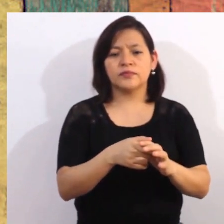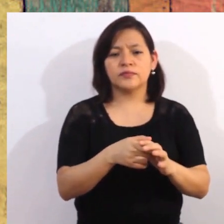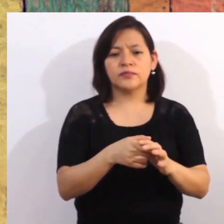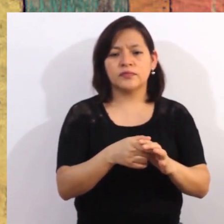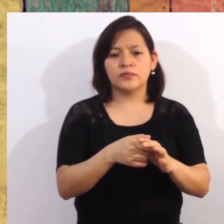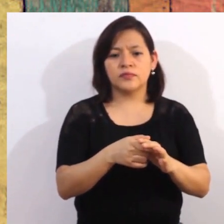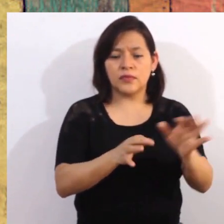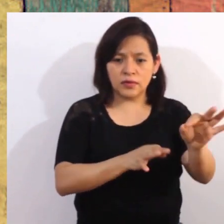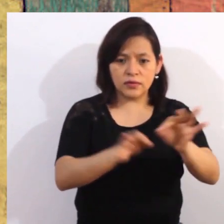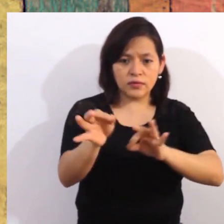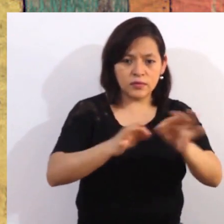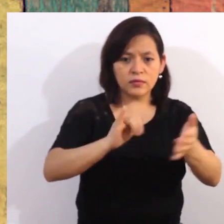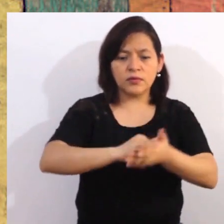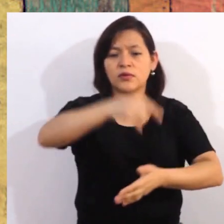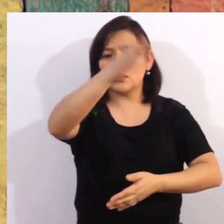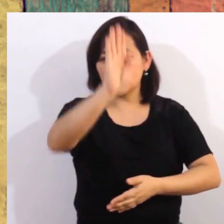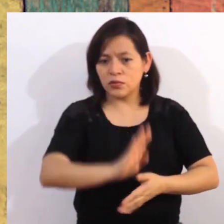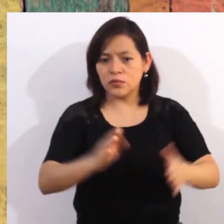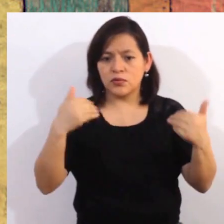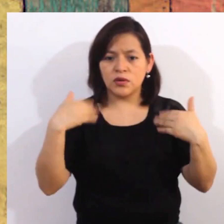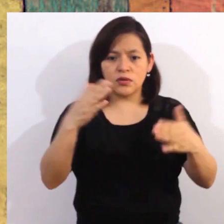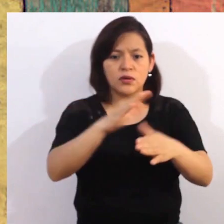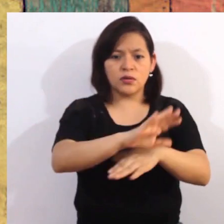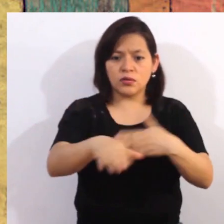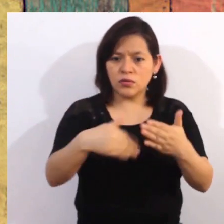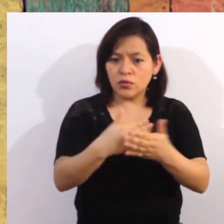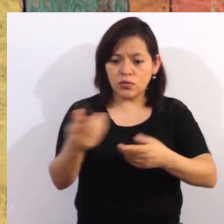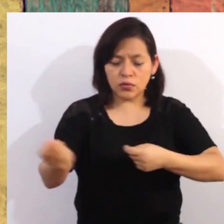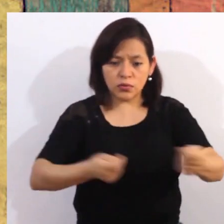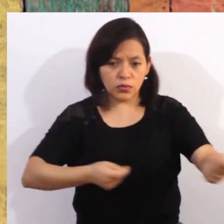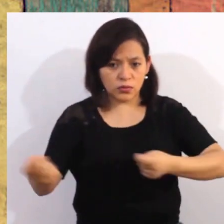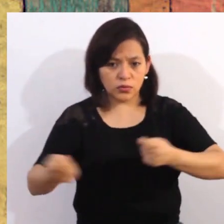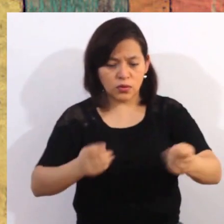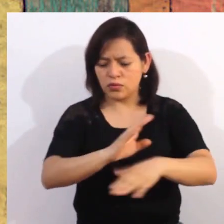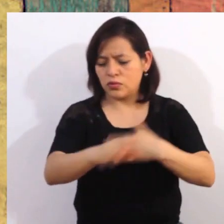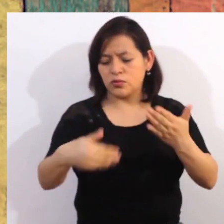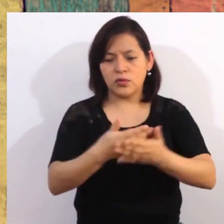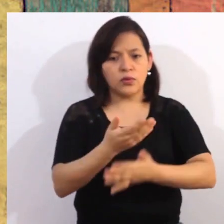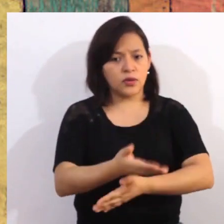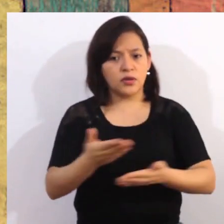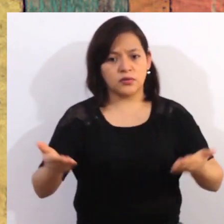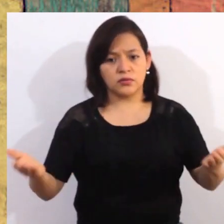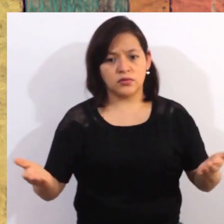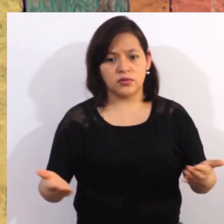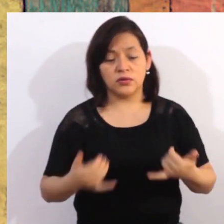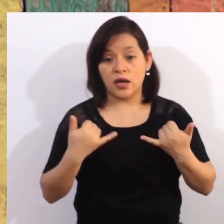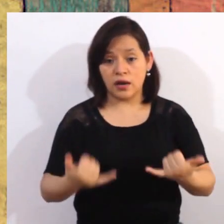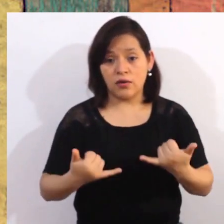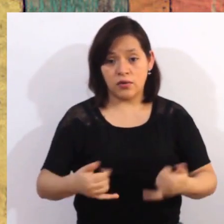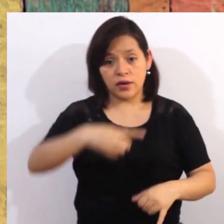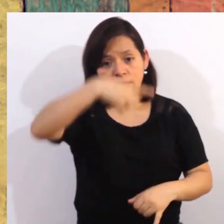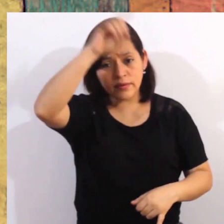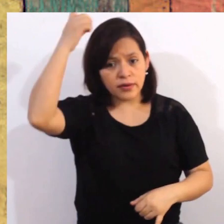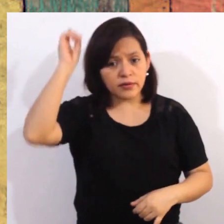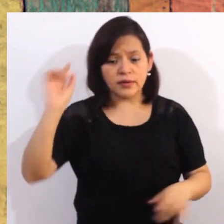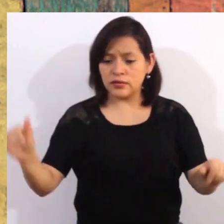nos está hablando de que Dios tiene el control de todas las cosas. Así, este es el objetivo que tiene también el libro de